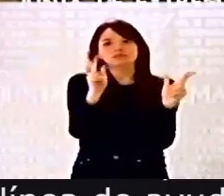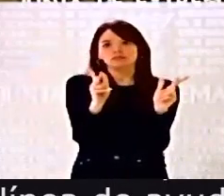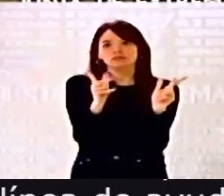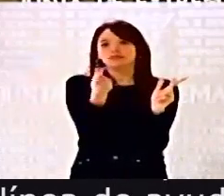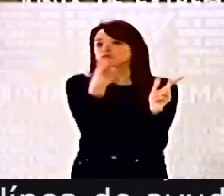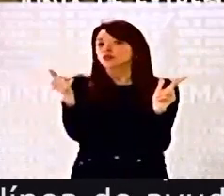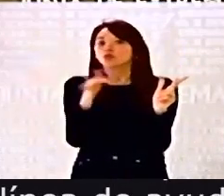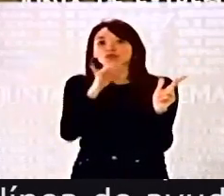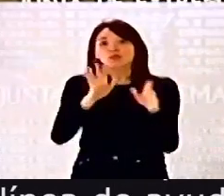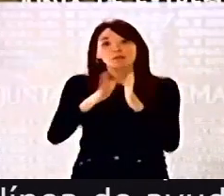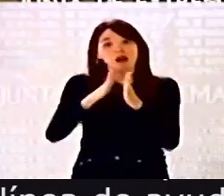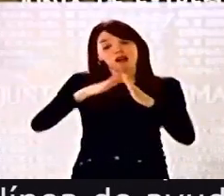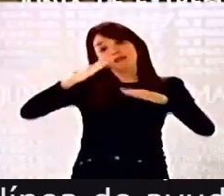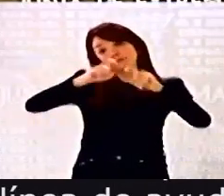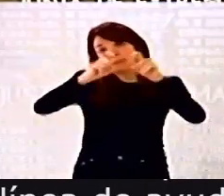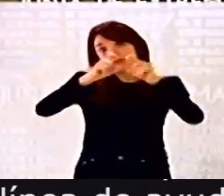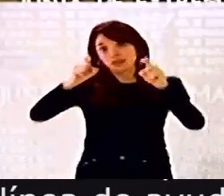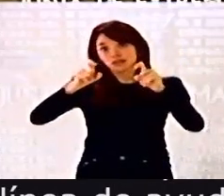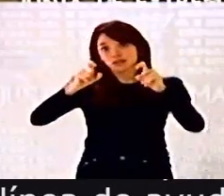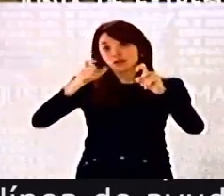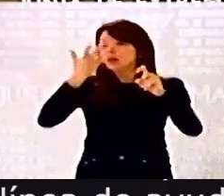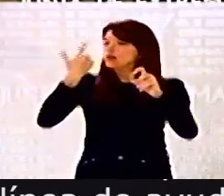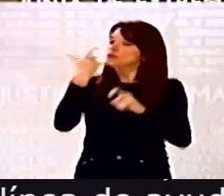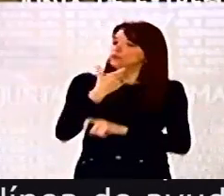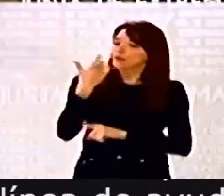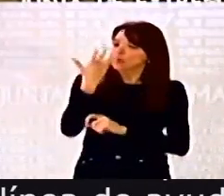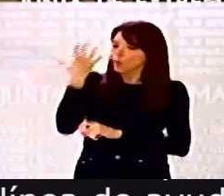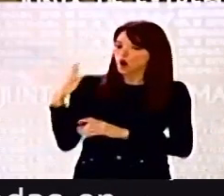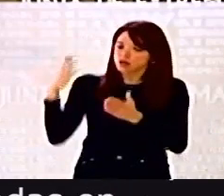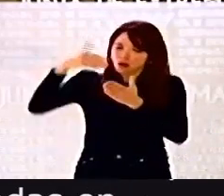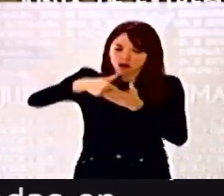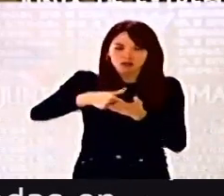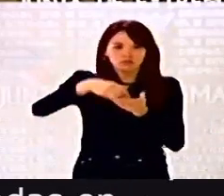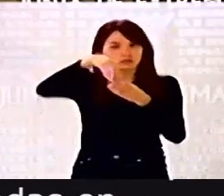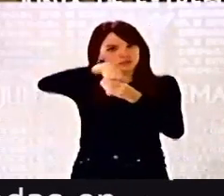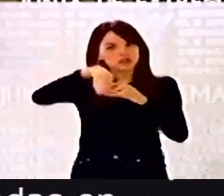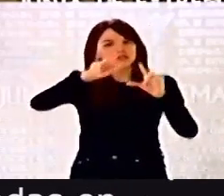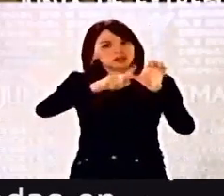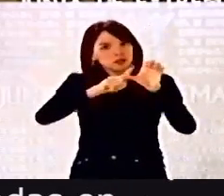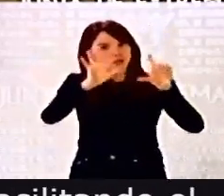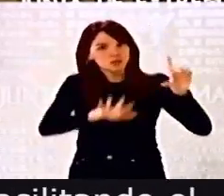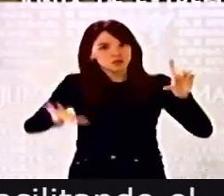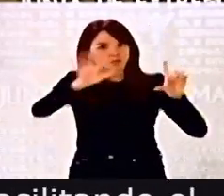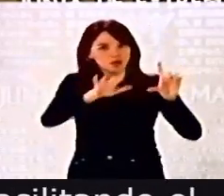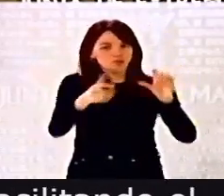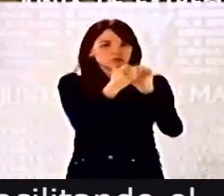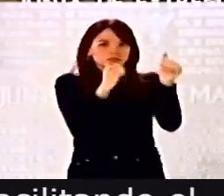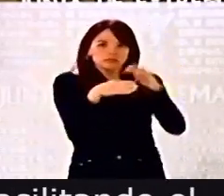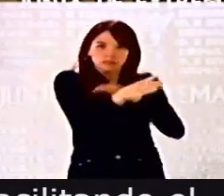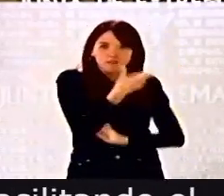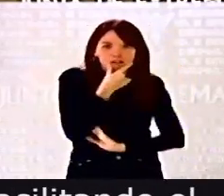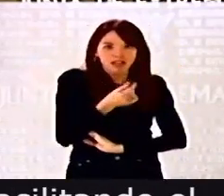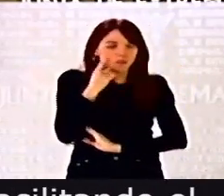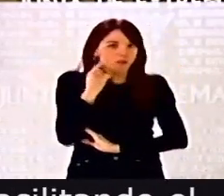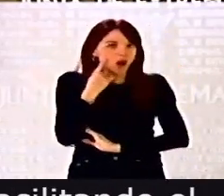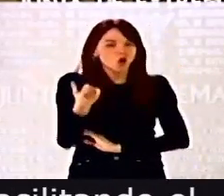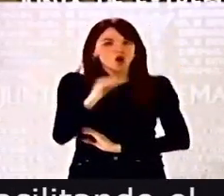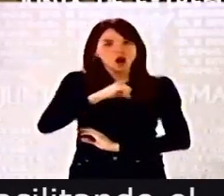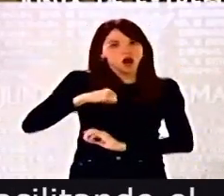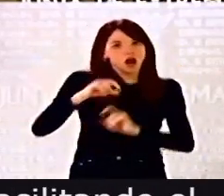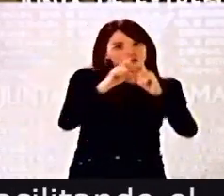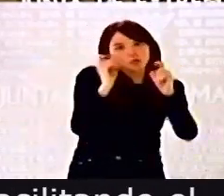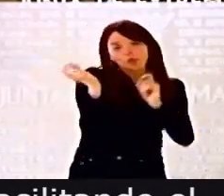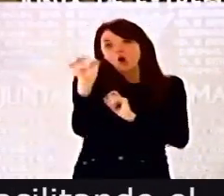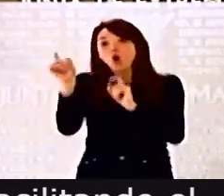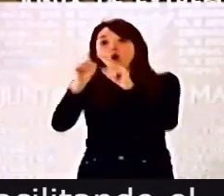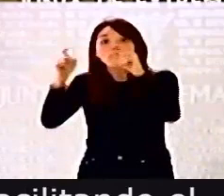radicadas en Extremadura con más de 5 años de actividad, facilitando el acceso a la financiación bancaria de los autónomos y de